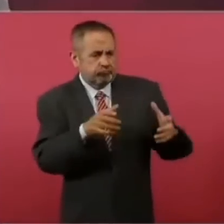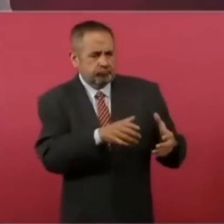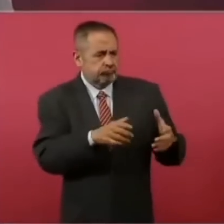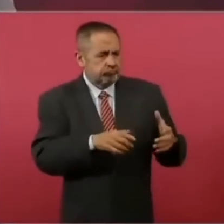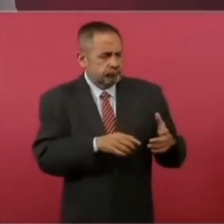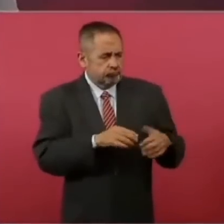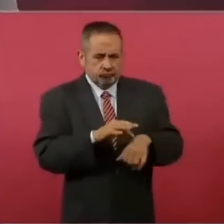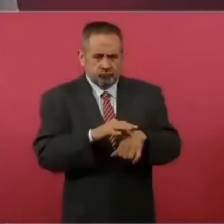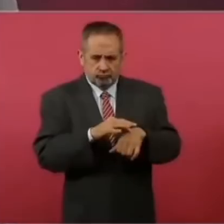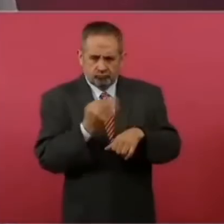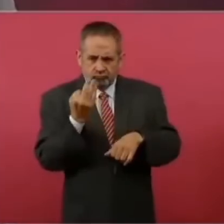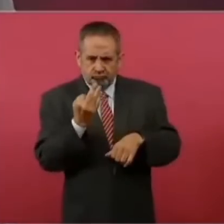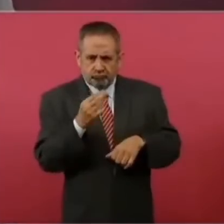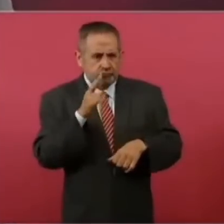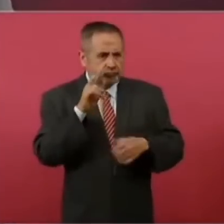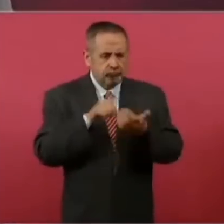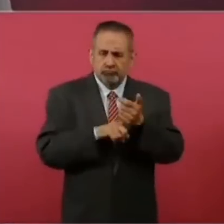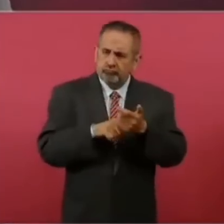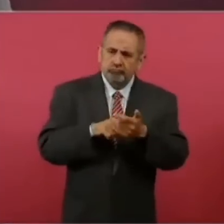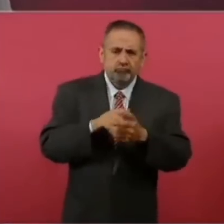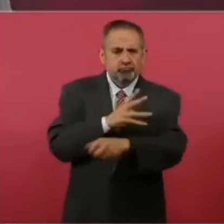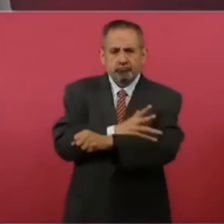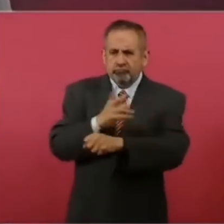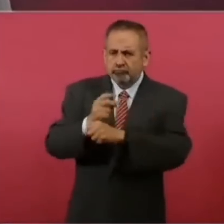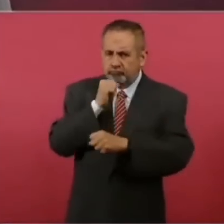de facto, no de juré,